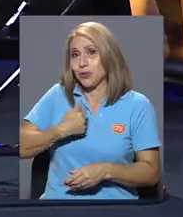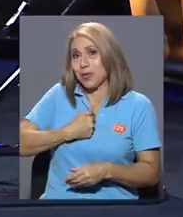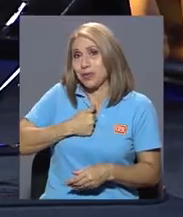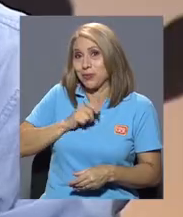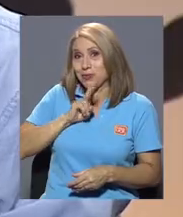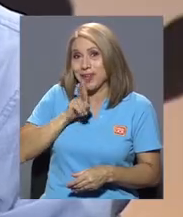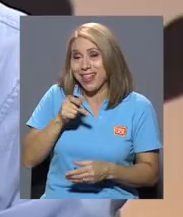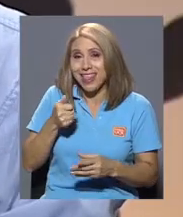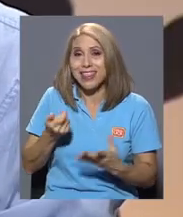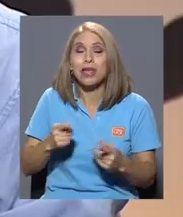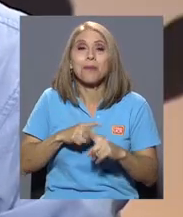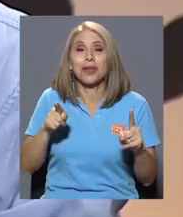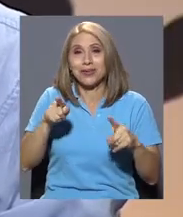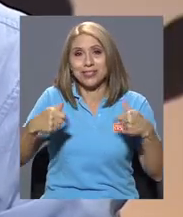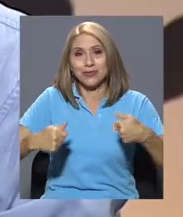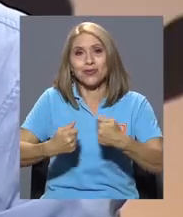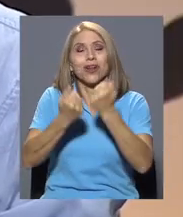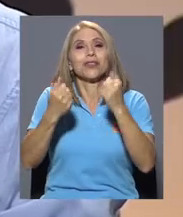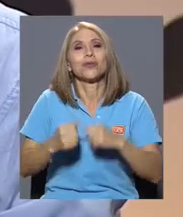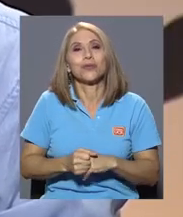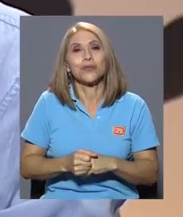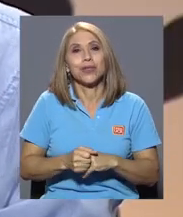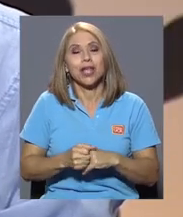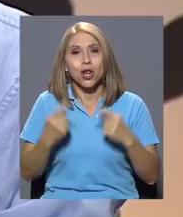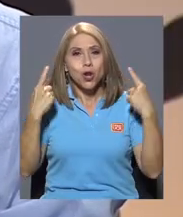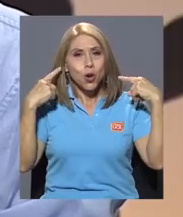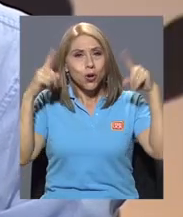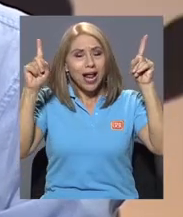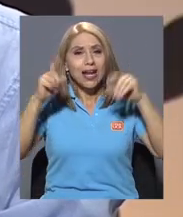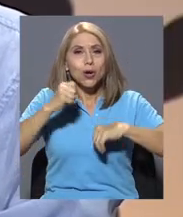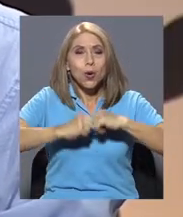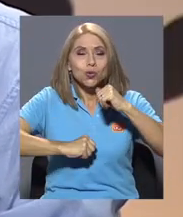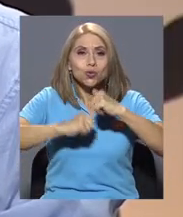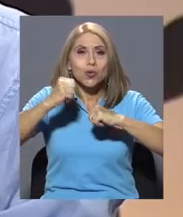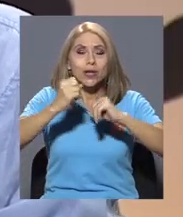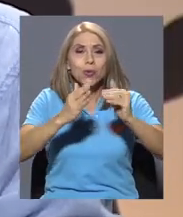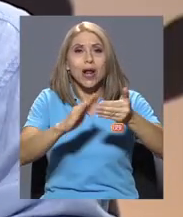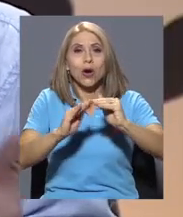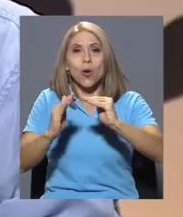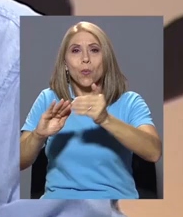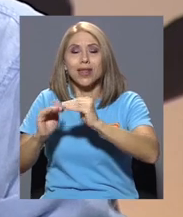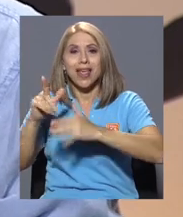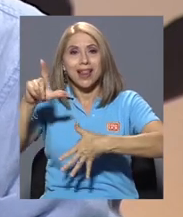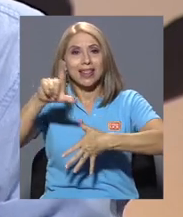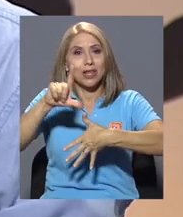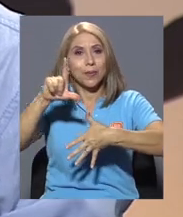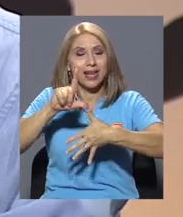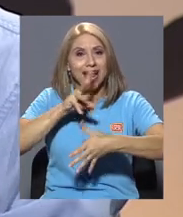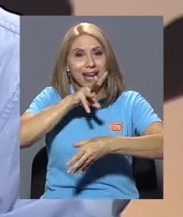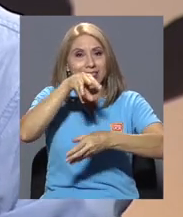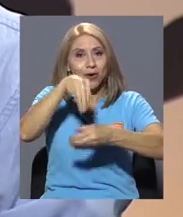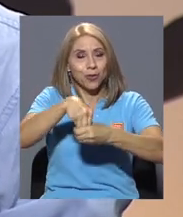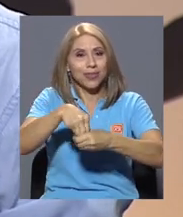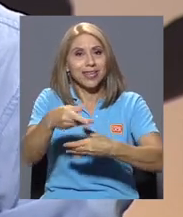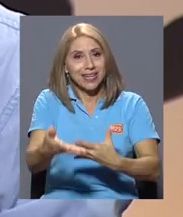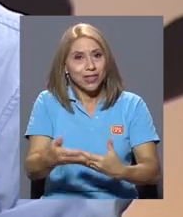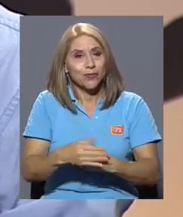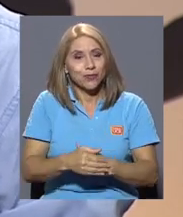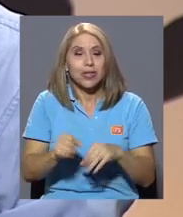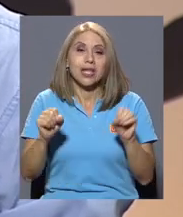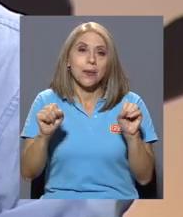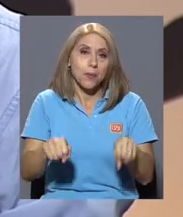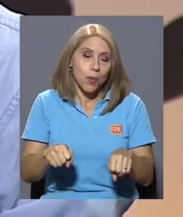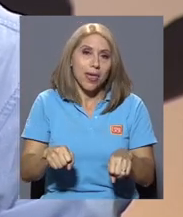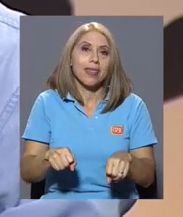por ahí pero pero bueno creo que este es el otro reto cómo construir una comunidad latinoamericana de contenido y